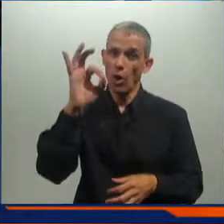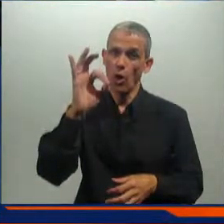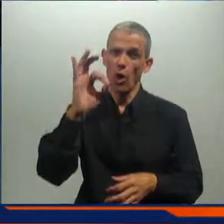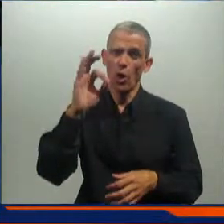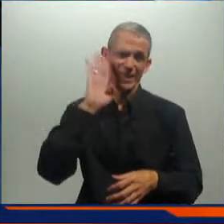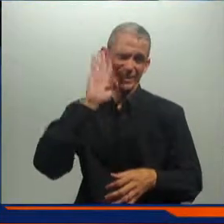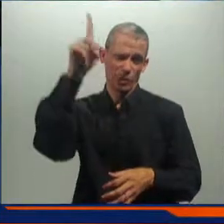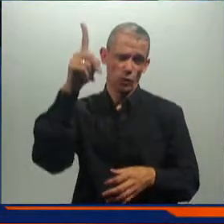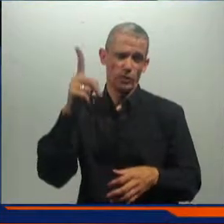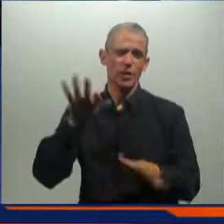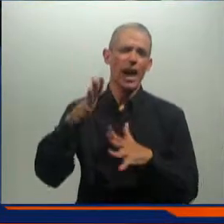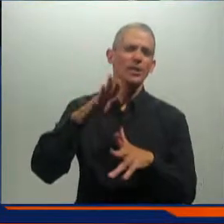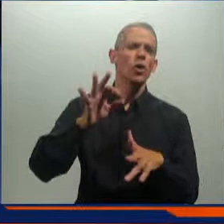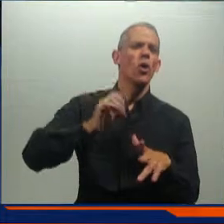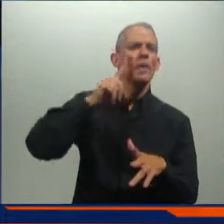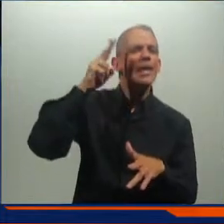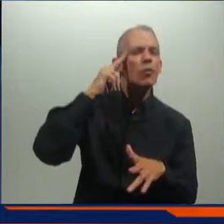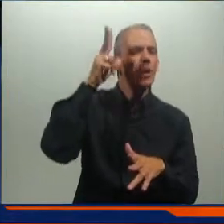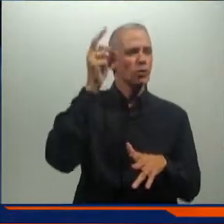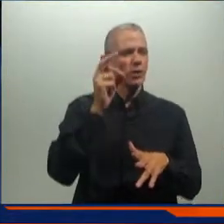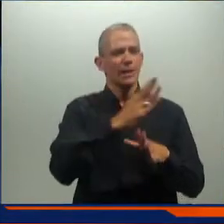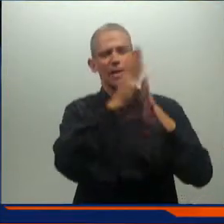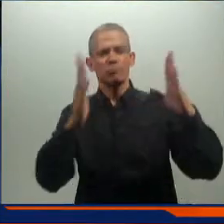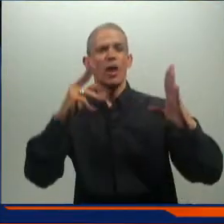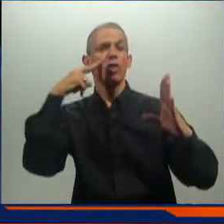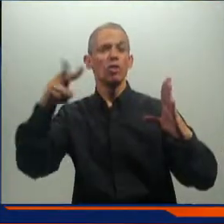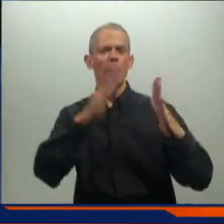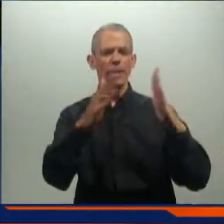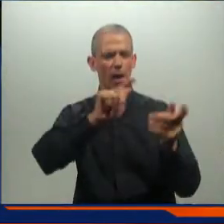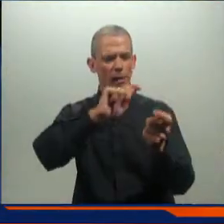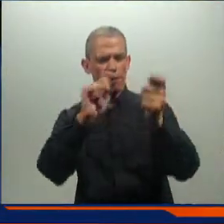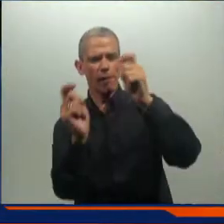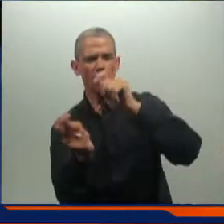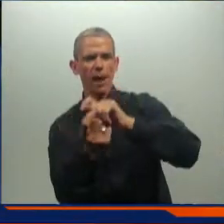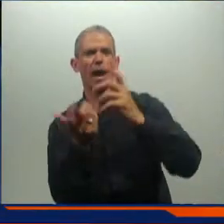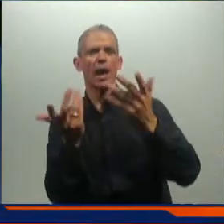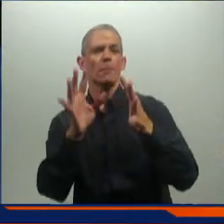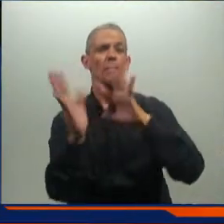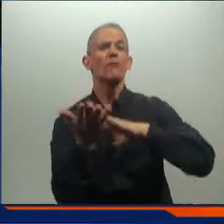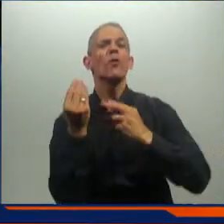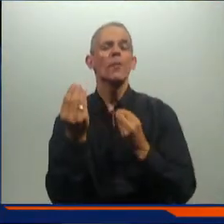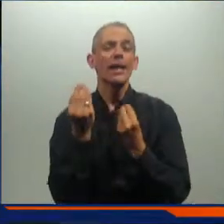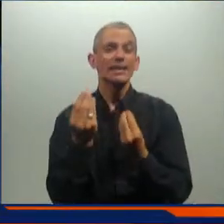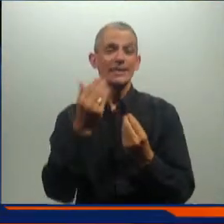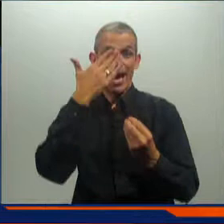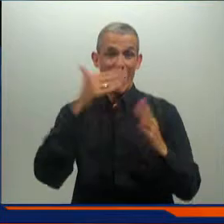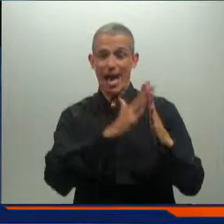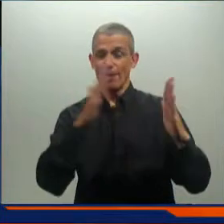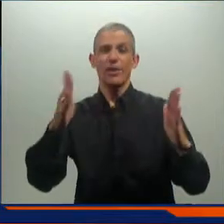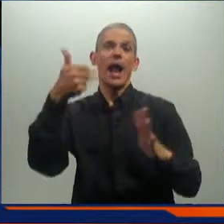entre los 80 y el 2000, formó un tiempo de transición fantástico en aquello que fue final de